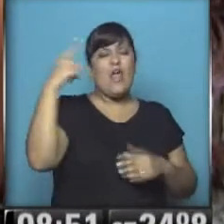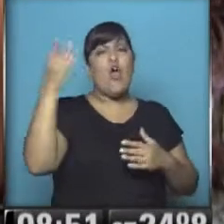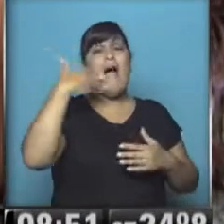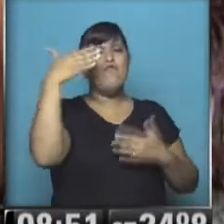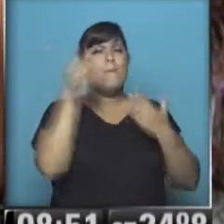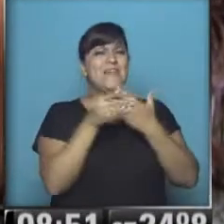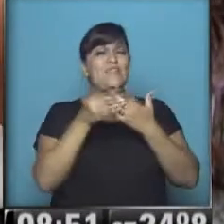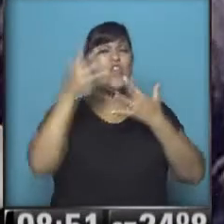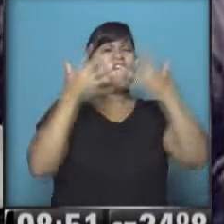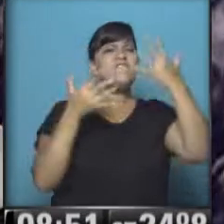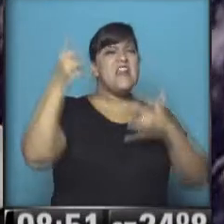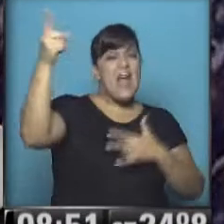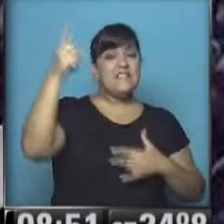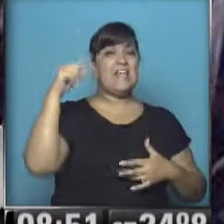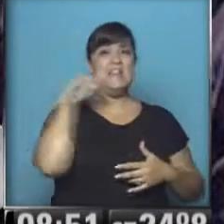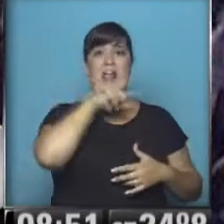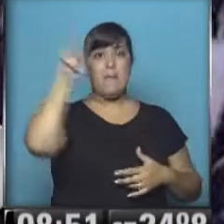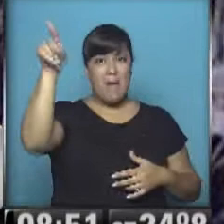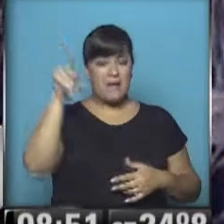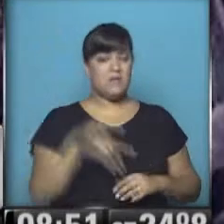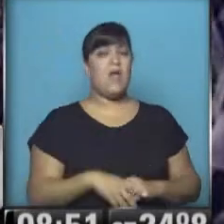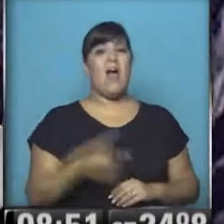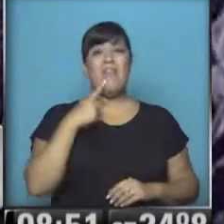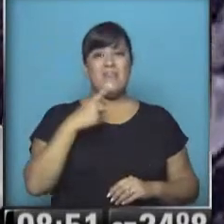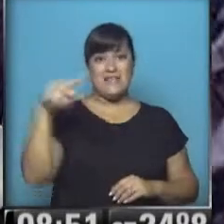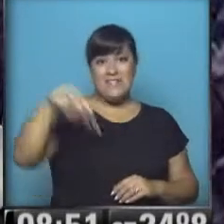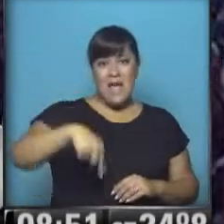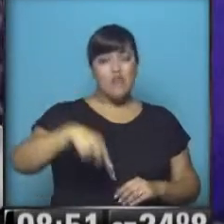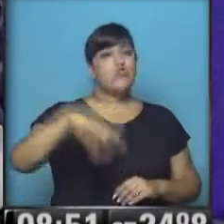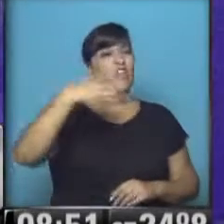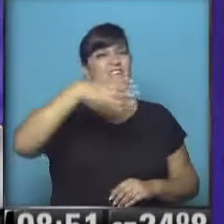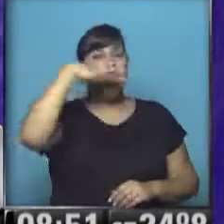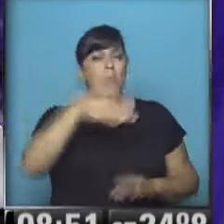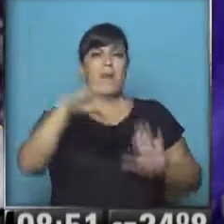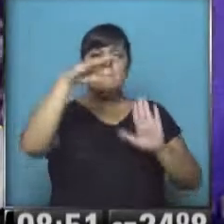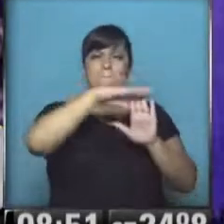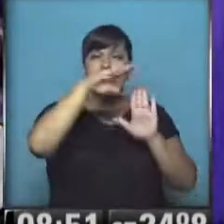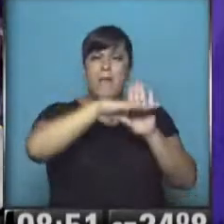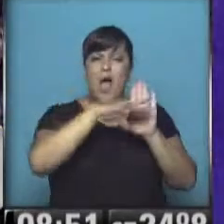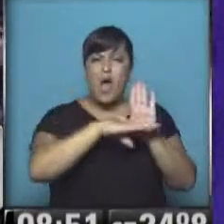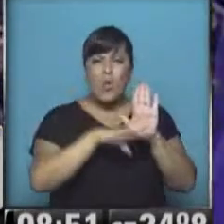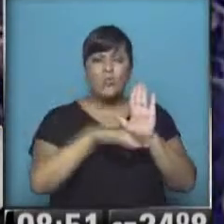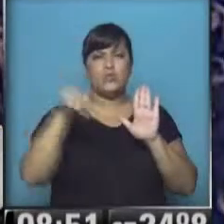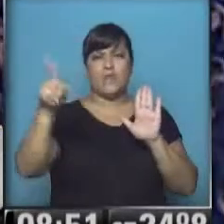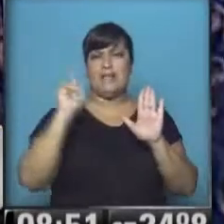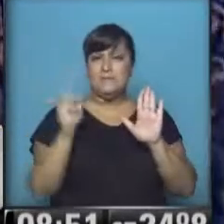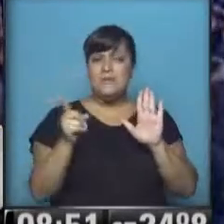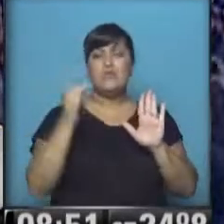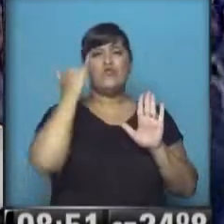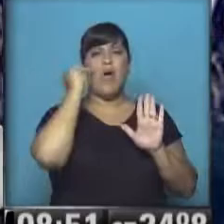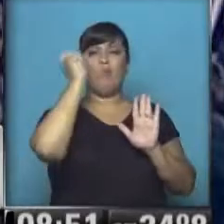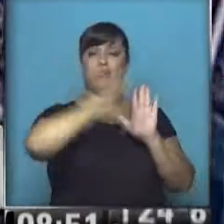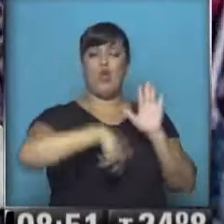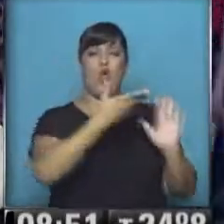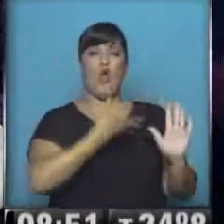finanzas y hermanos recuerdo dijo que había que cumplir con todas las pautas de que había ya ha firmado el gobierno